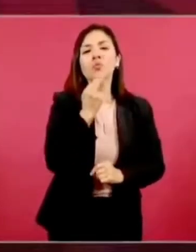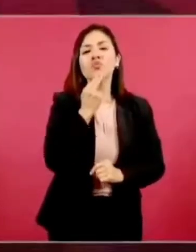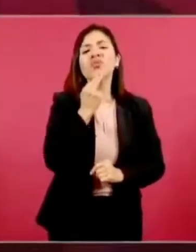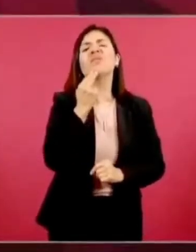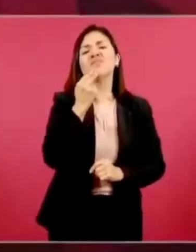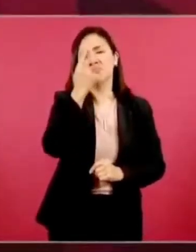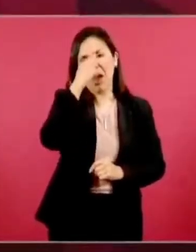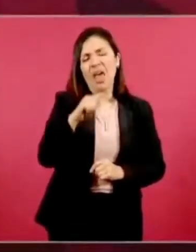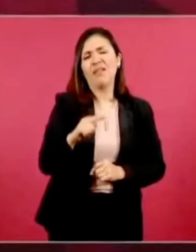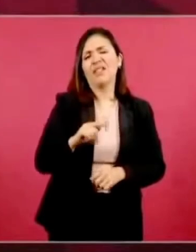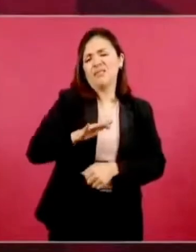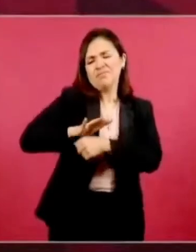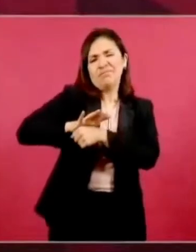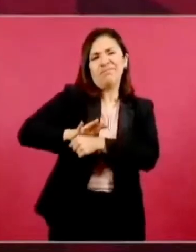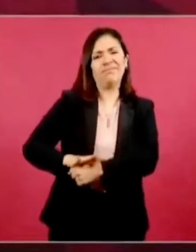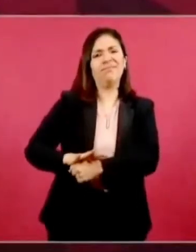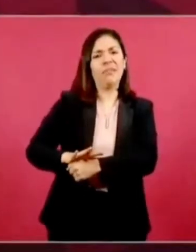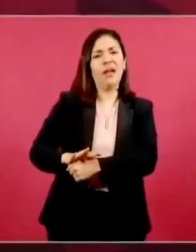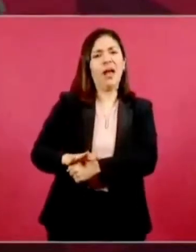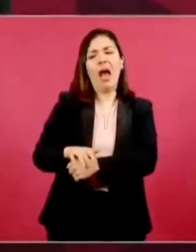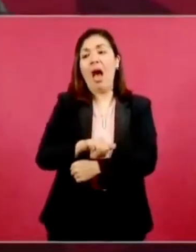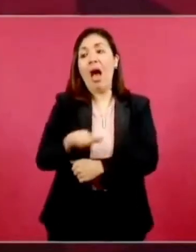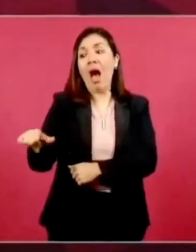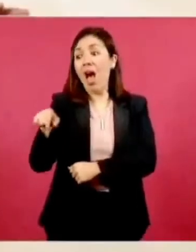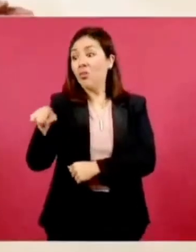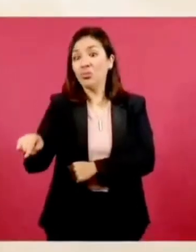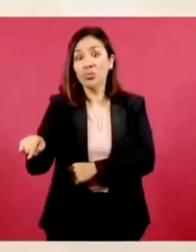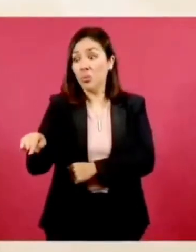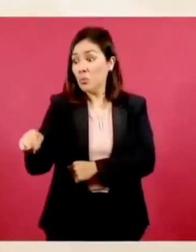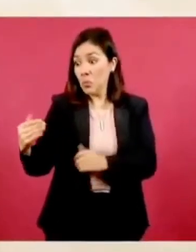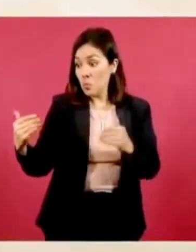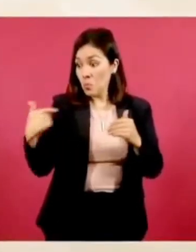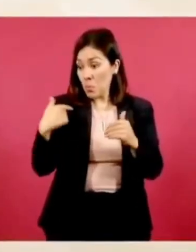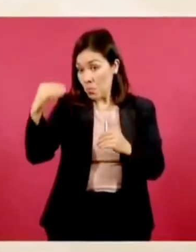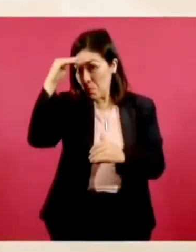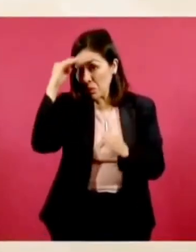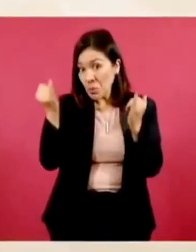oprimir, para someter a quienes no se alinean.